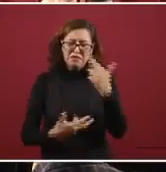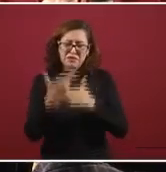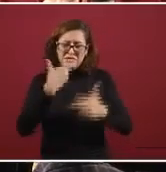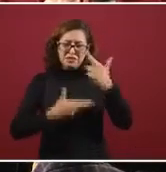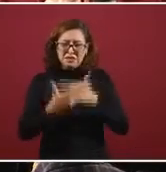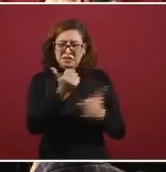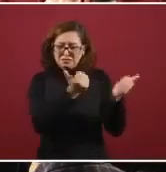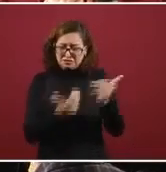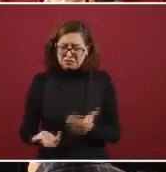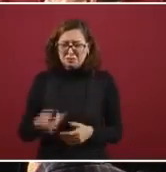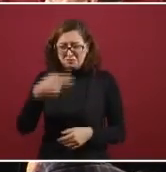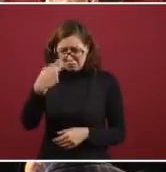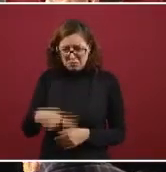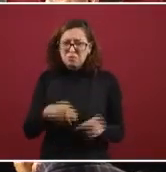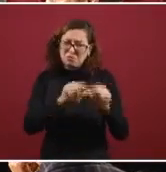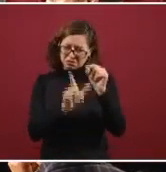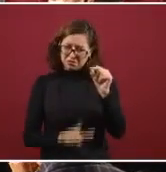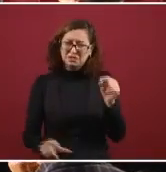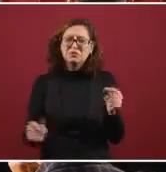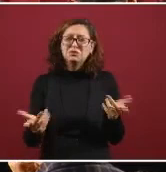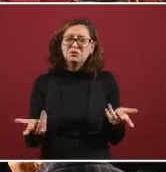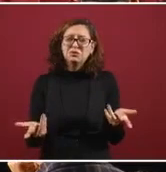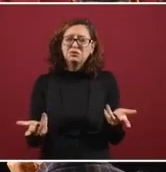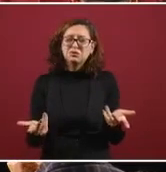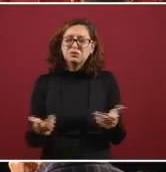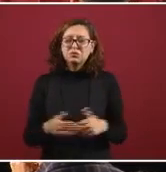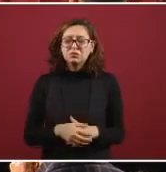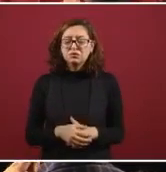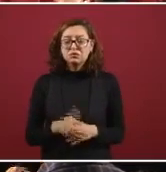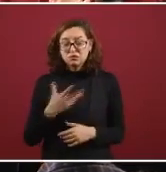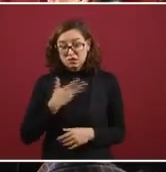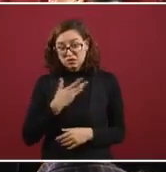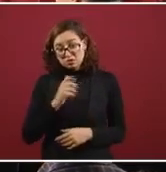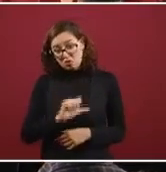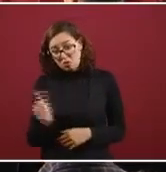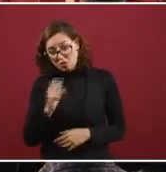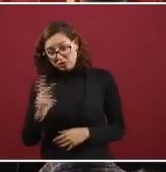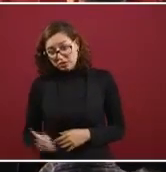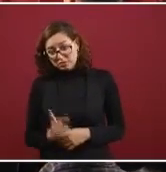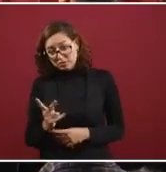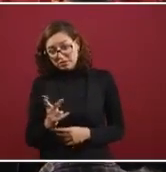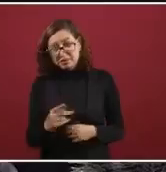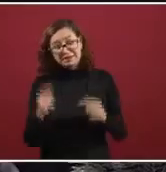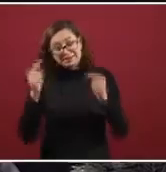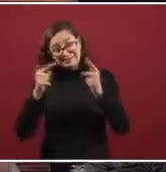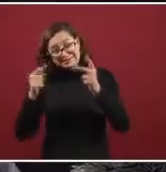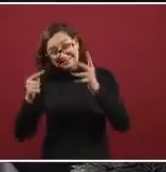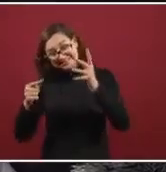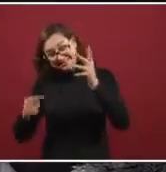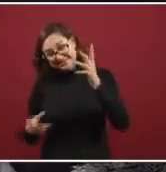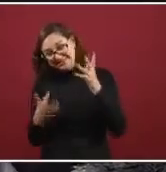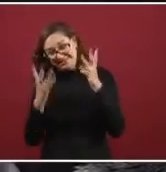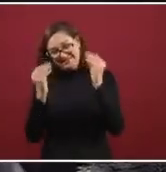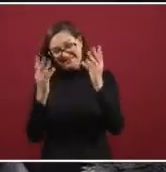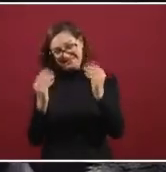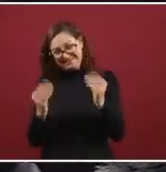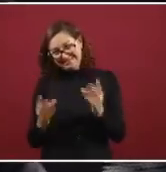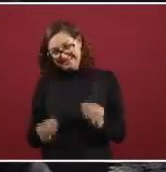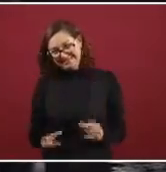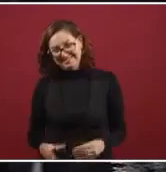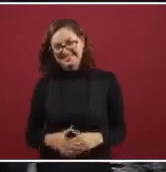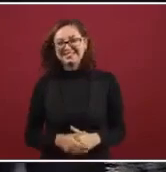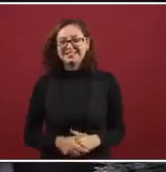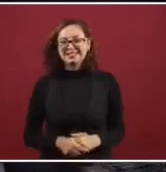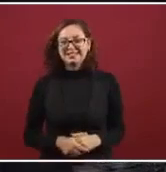sería mi primera pregunta. ¿Hay otra? Sí, varias, muchas, pendientes algunas,